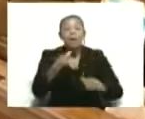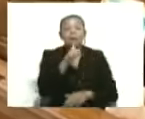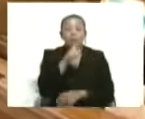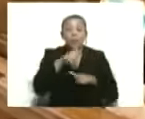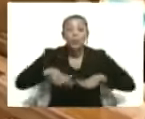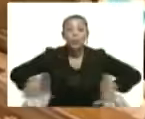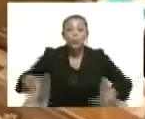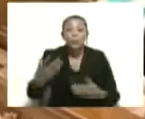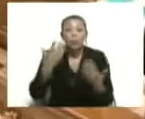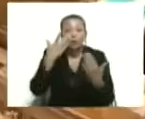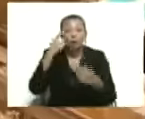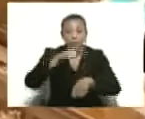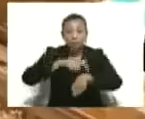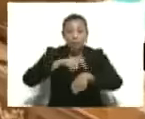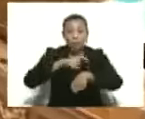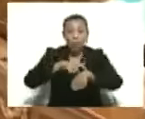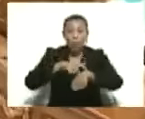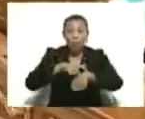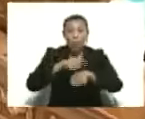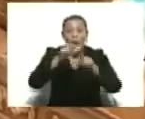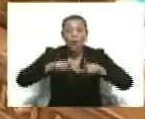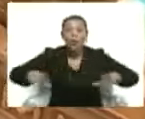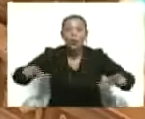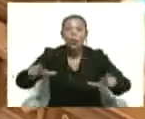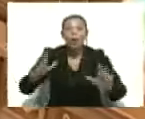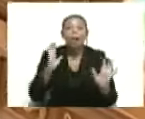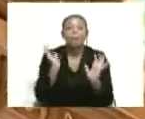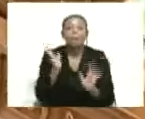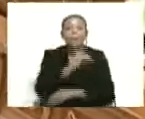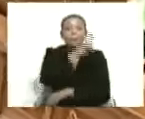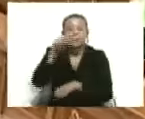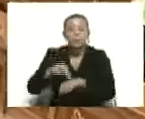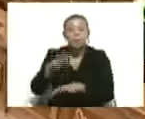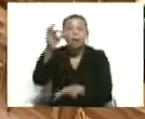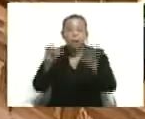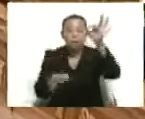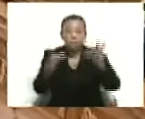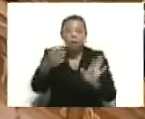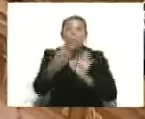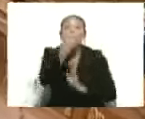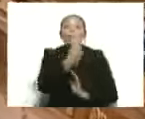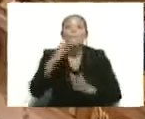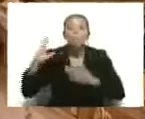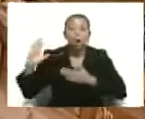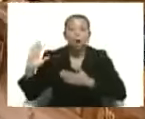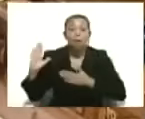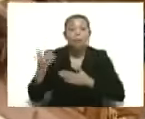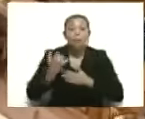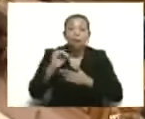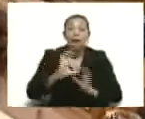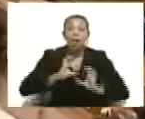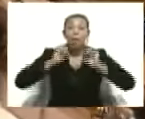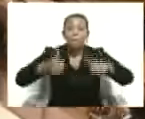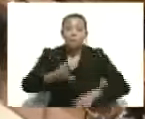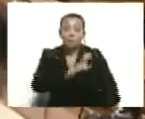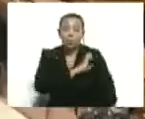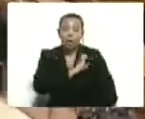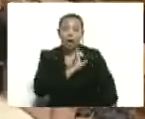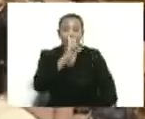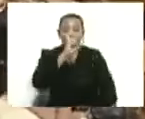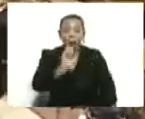escenario que se vive a esta hora en el hemiciclo de sesiones del Palacio Federal Legislativo, cumpliendo con lo estipulado en las normas